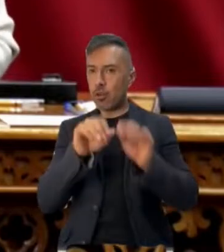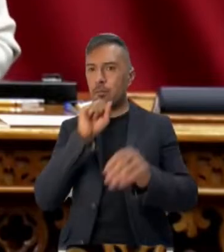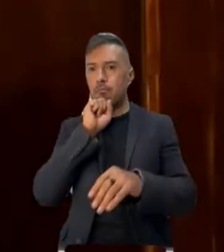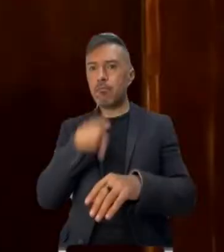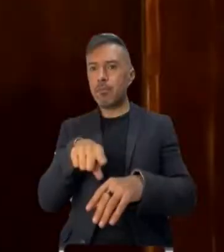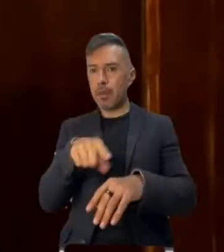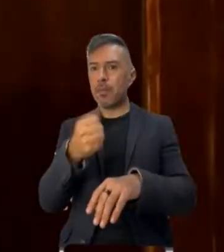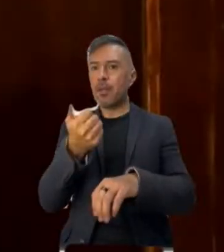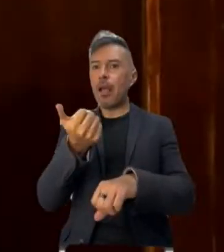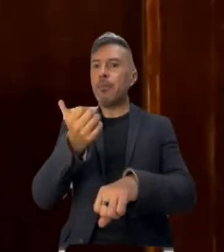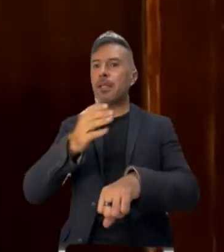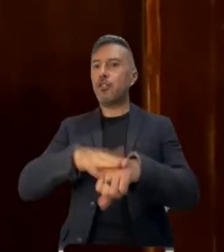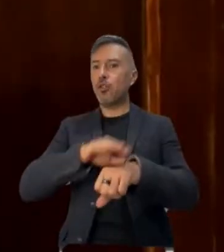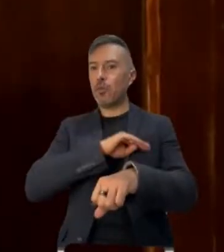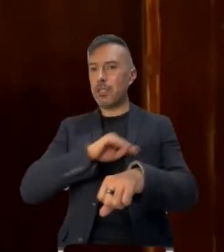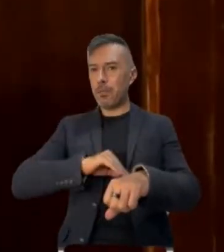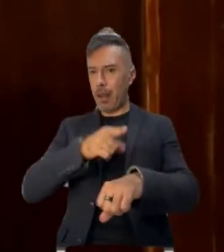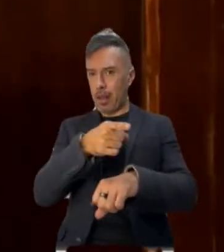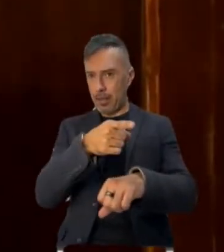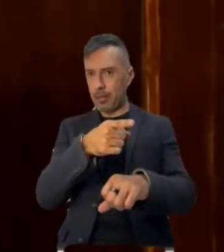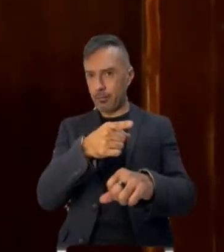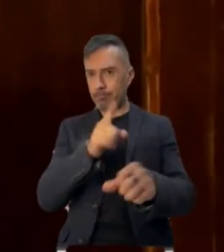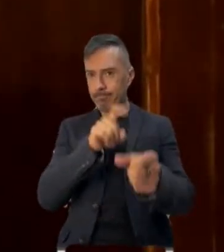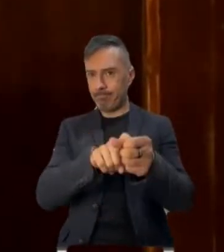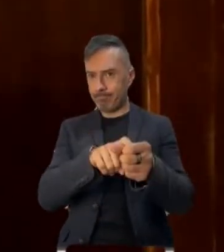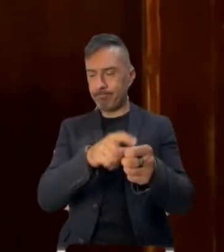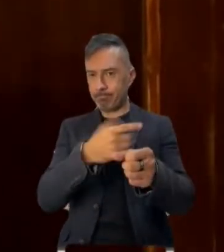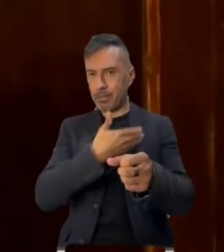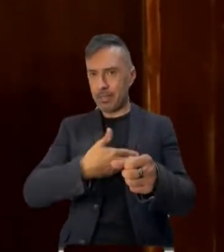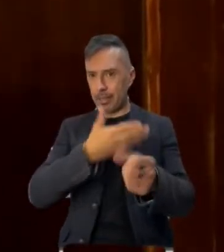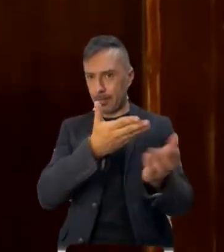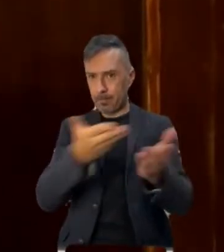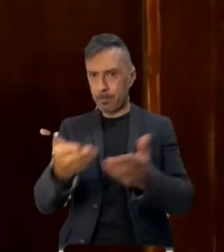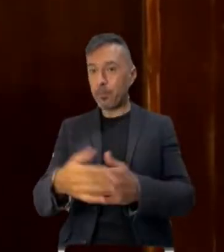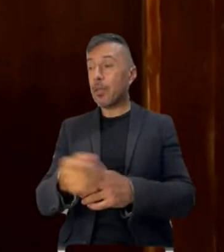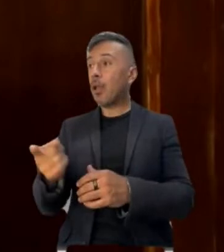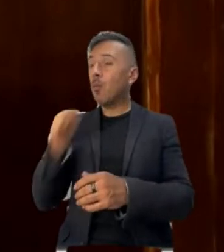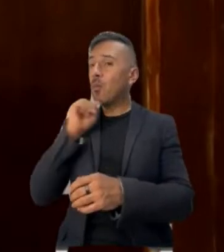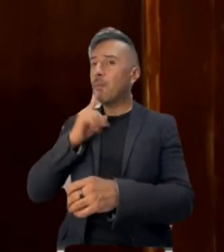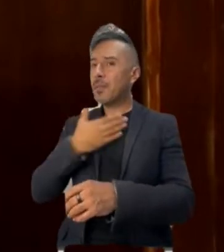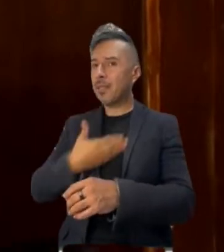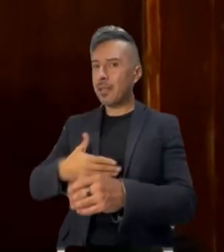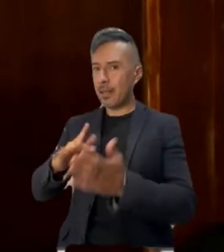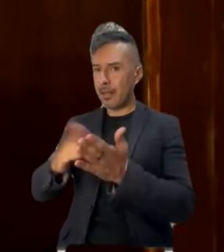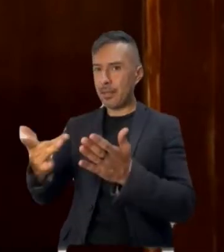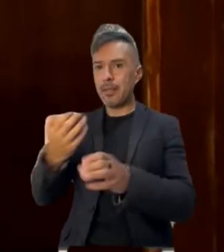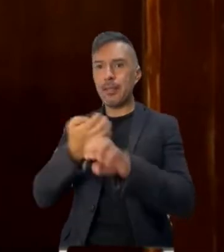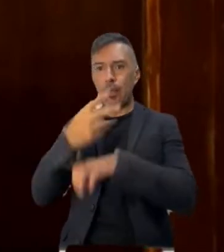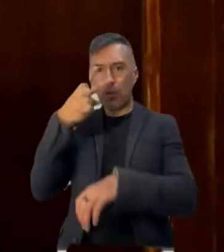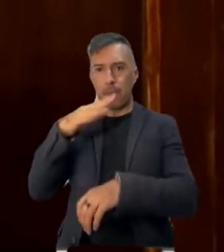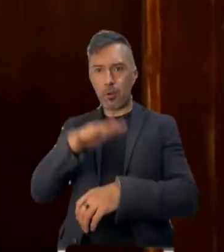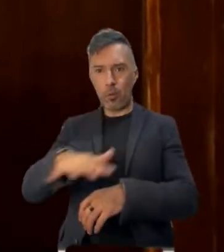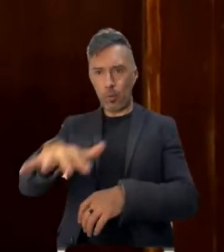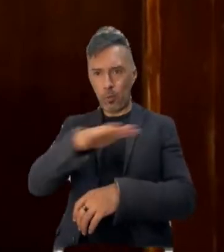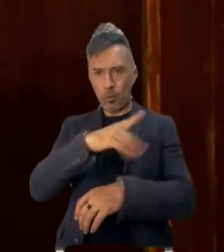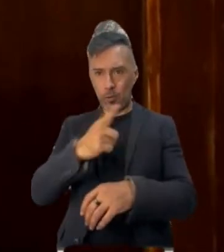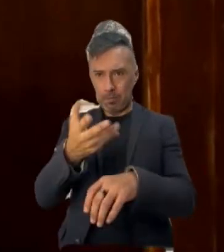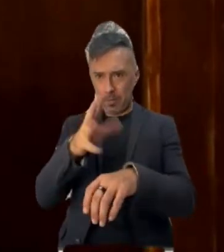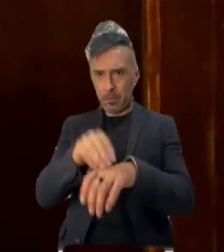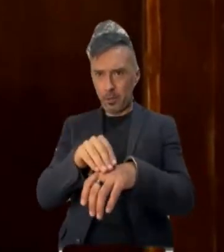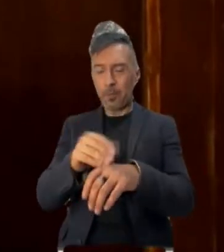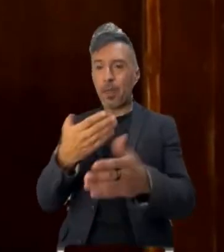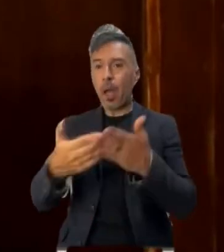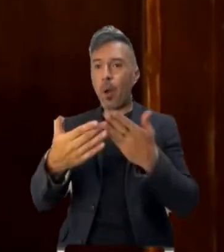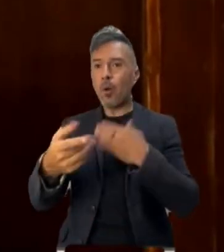Diputado. Gracias, presidenta. Con la venia del pueblo mexiquense, saludo a nuestras compañeras, compañeros diputados